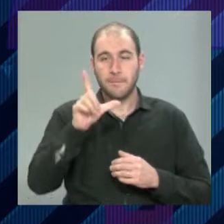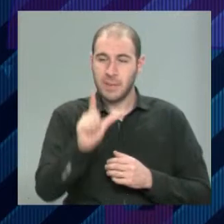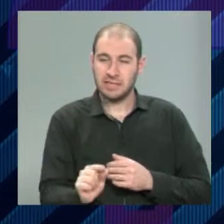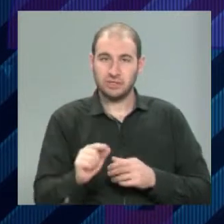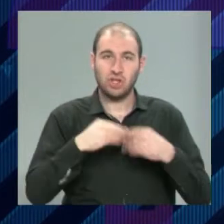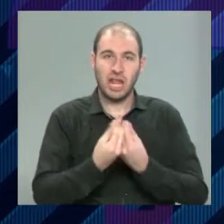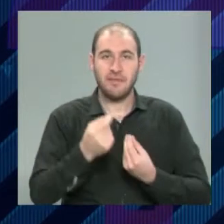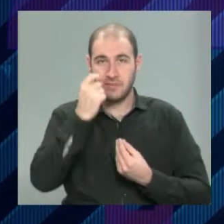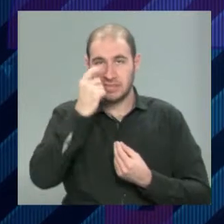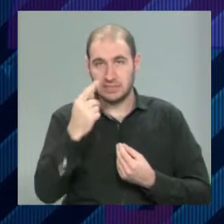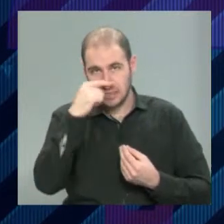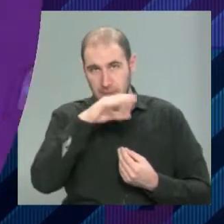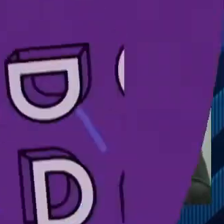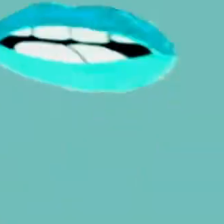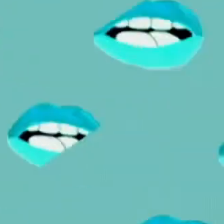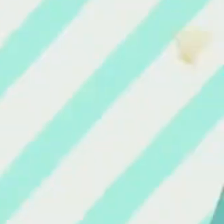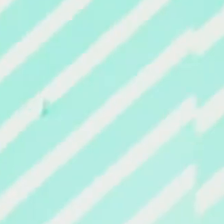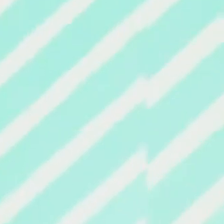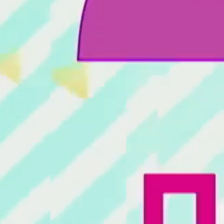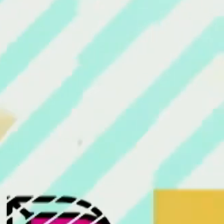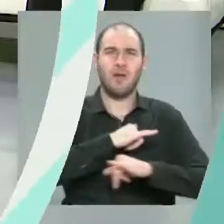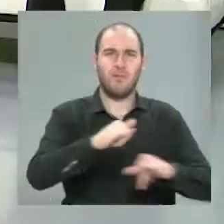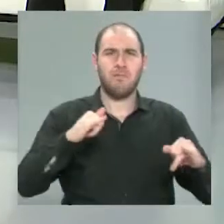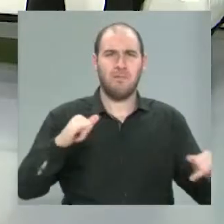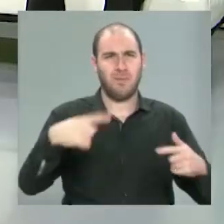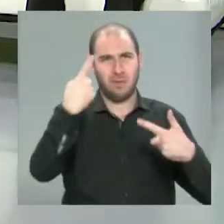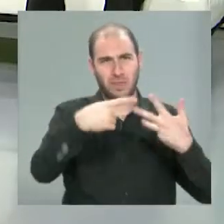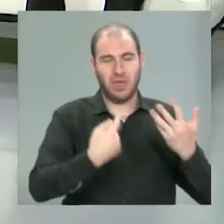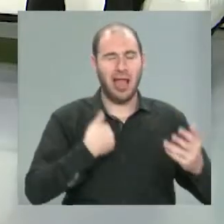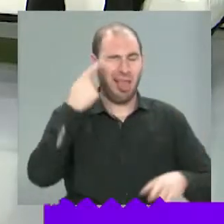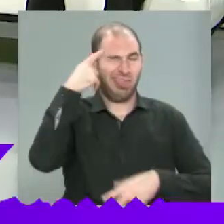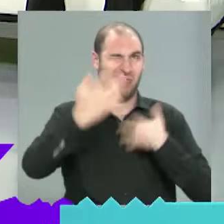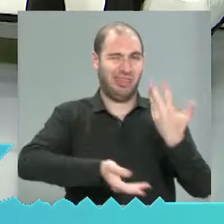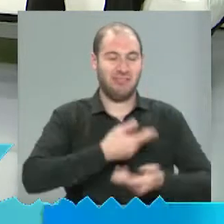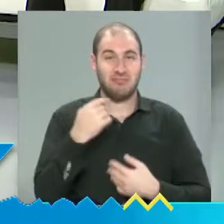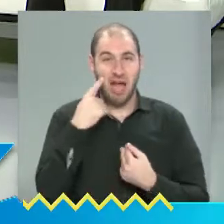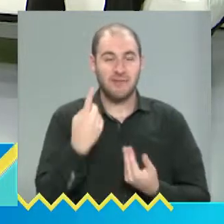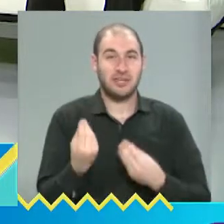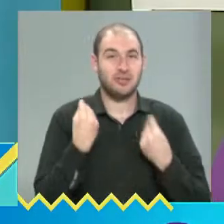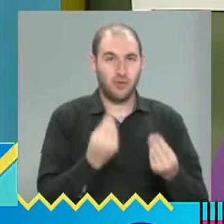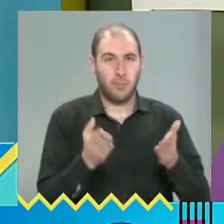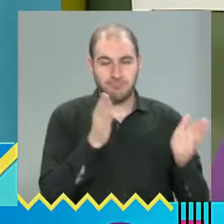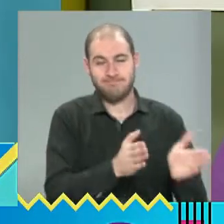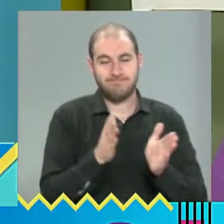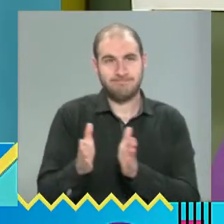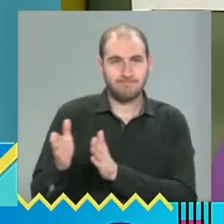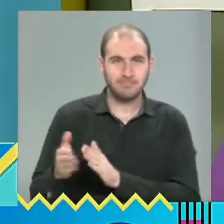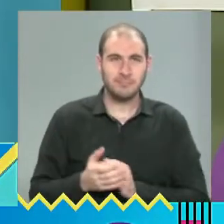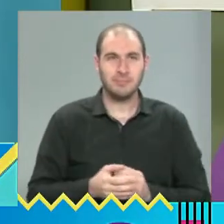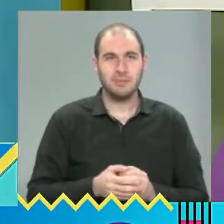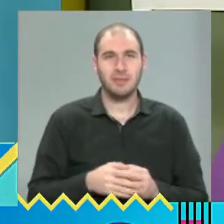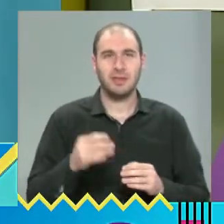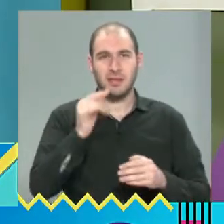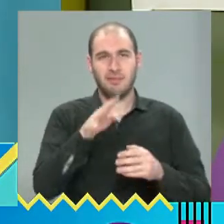del 27%. Mucha información ahí. Yo ya me mareé, vamos a ir viendo cómo hacemos para esta tabla,